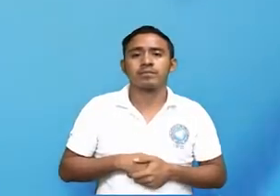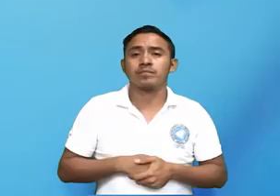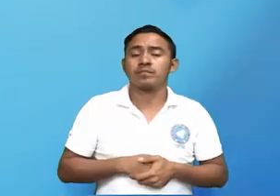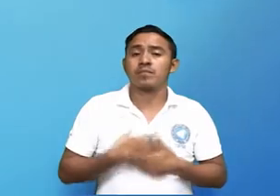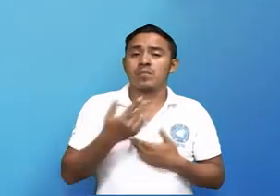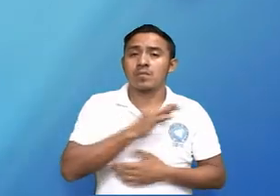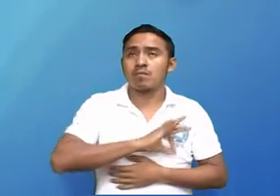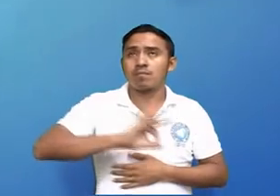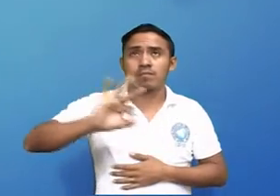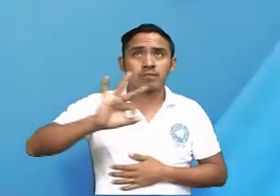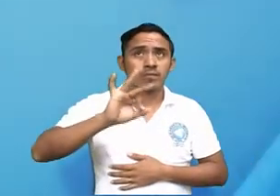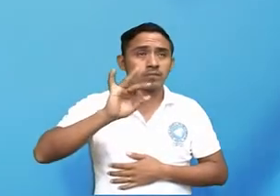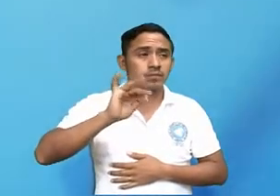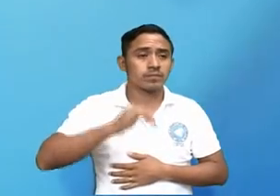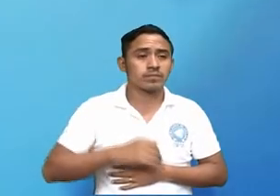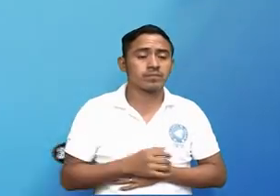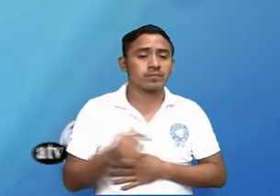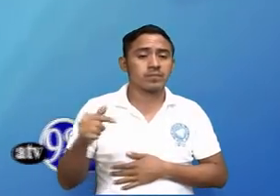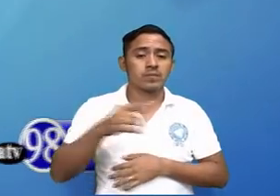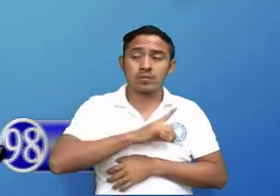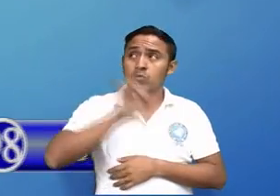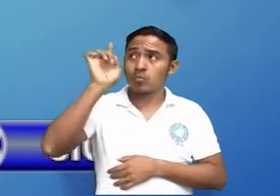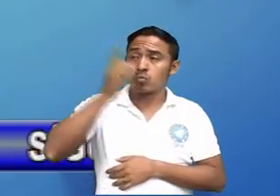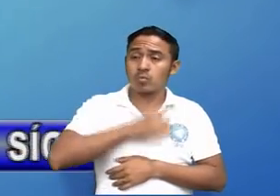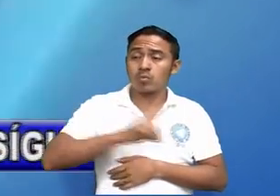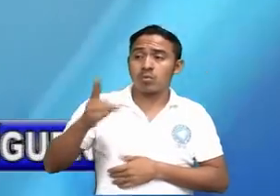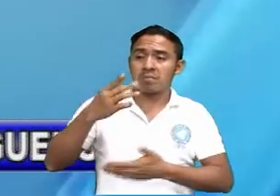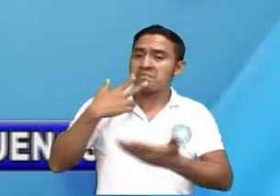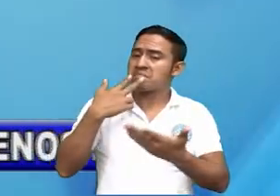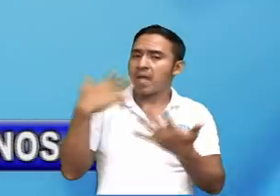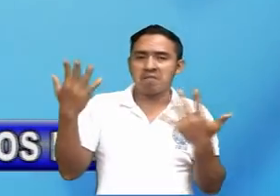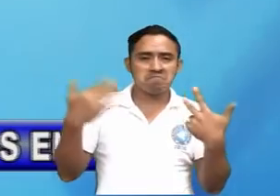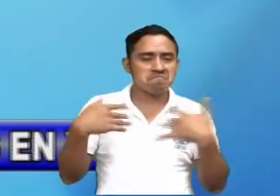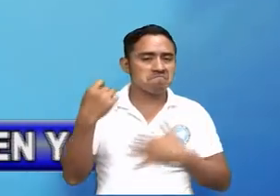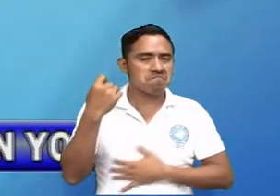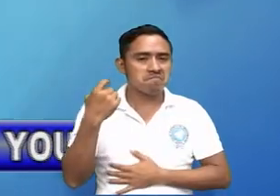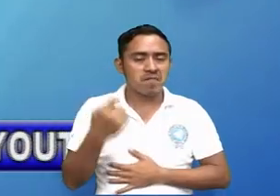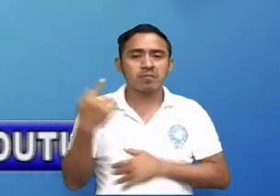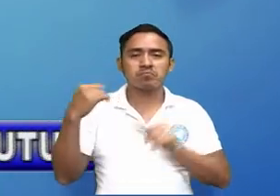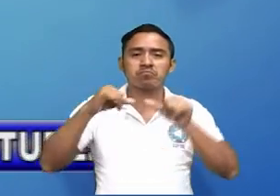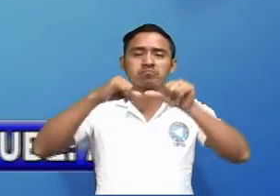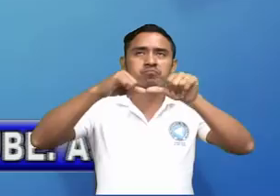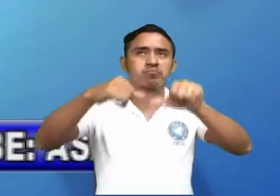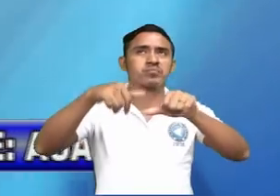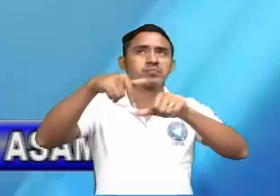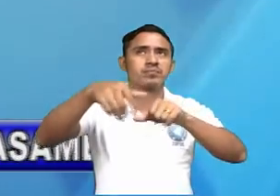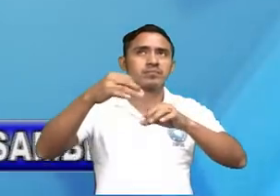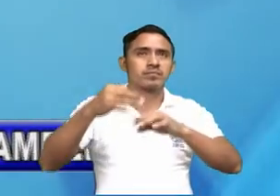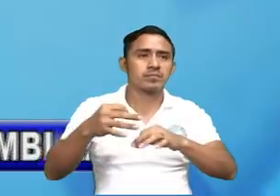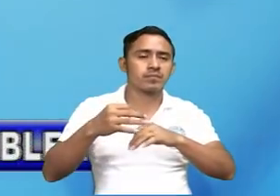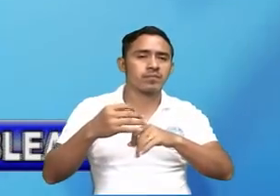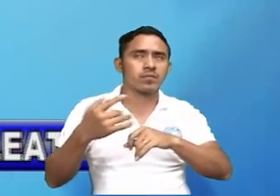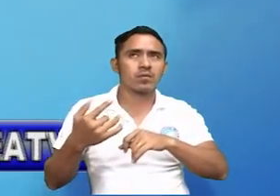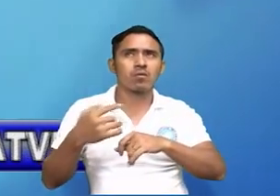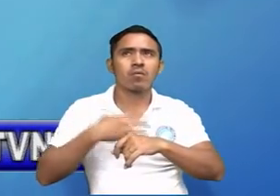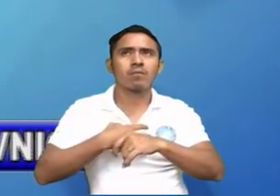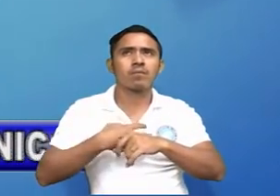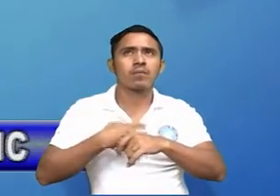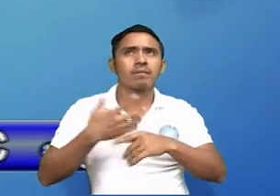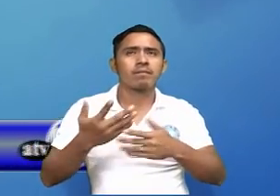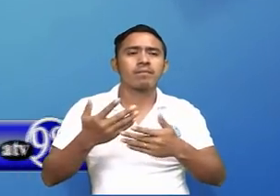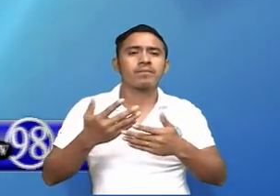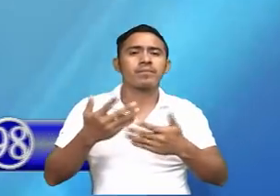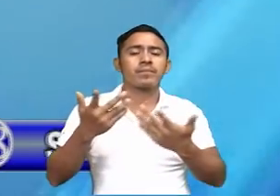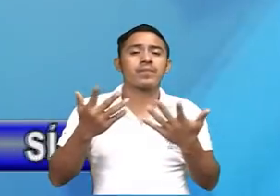la fe en Dios, que no nos falta. Vamos adelante con toda la fuerza